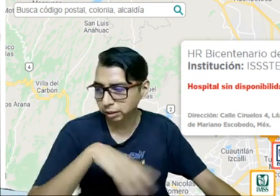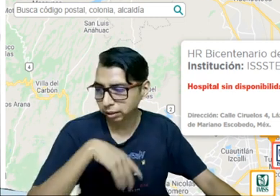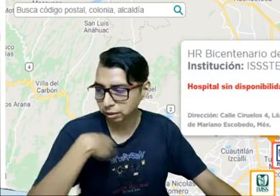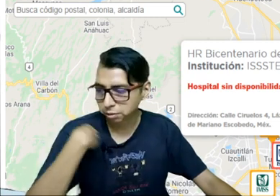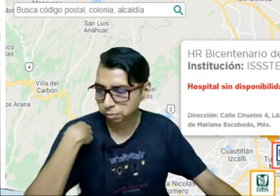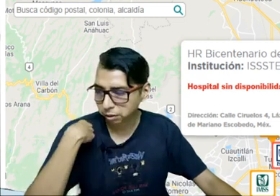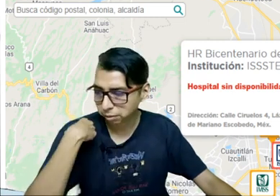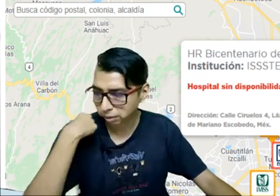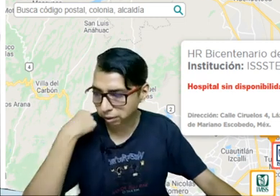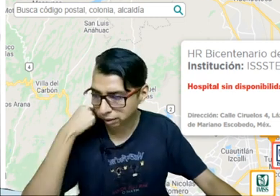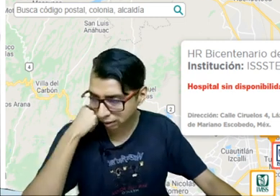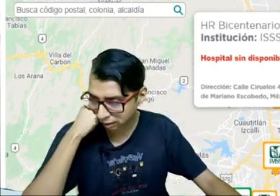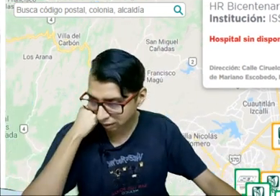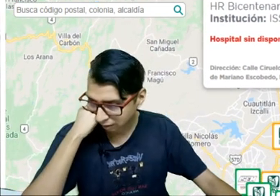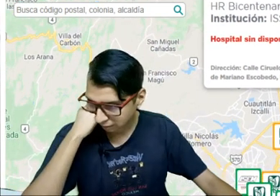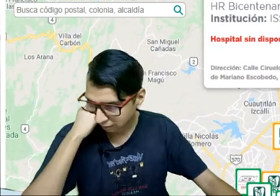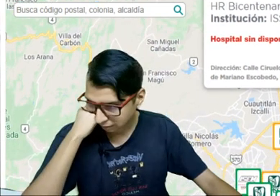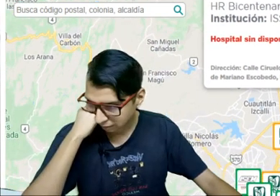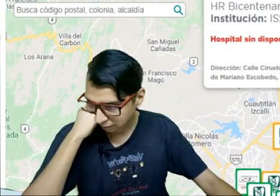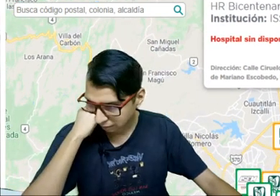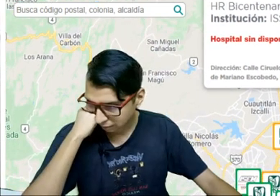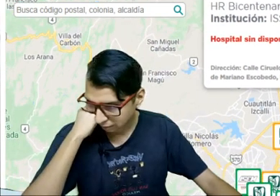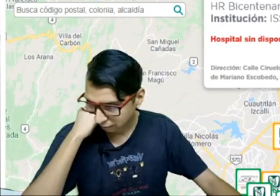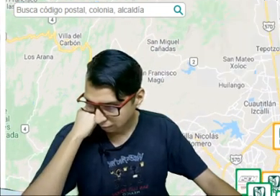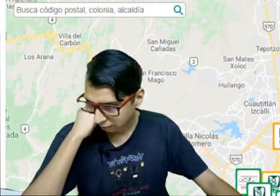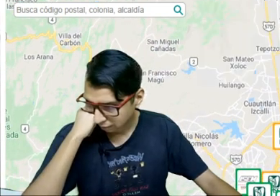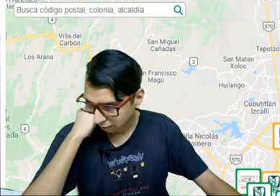tampoco tiene disponibilidad